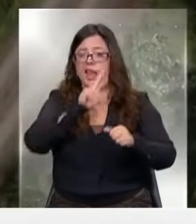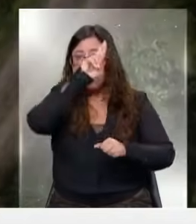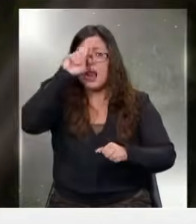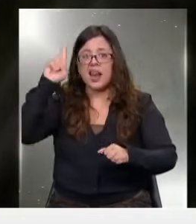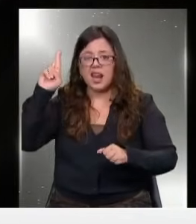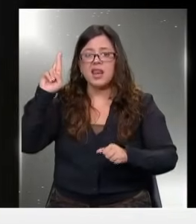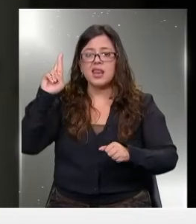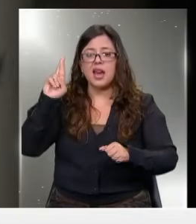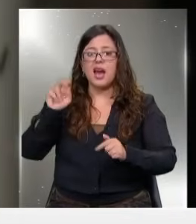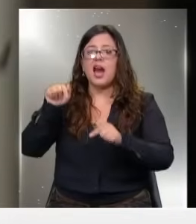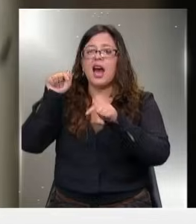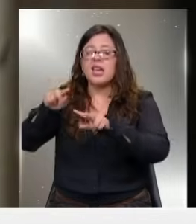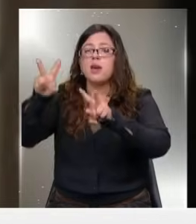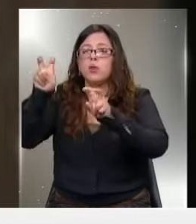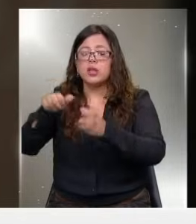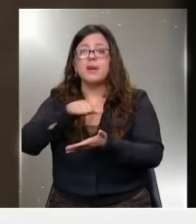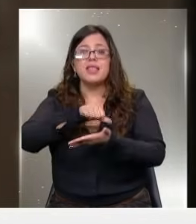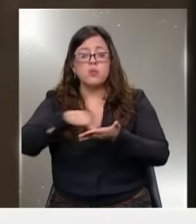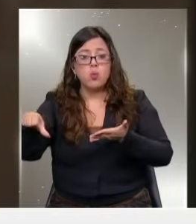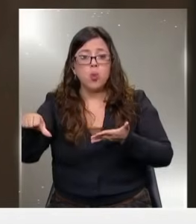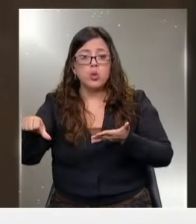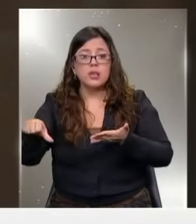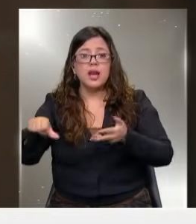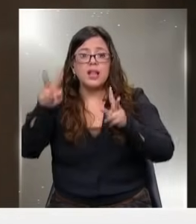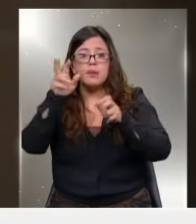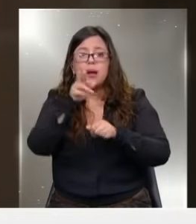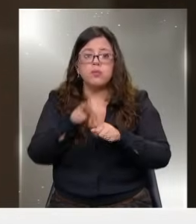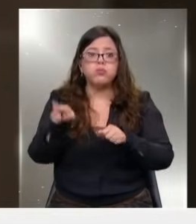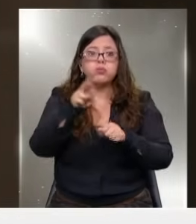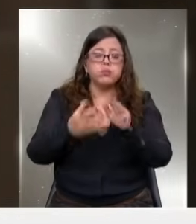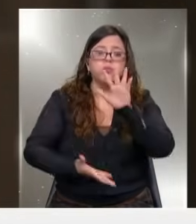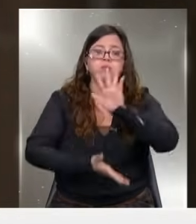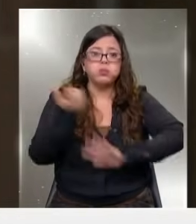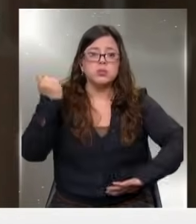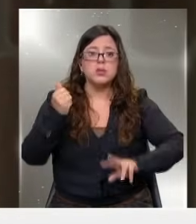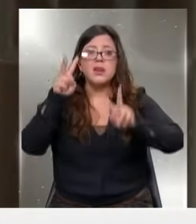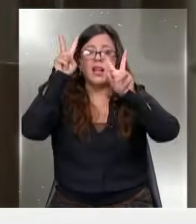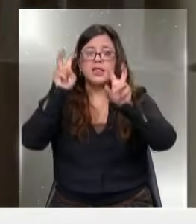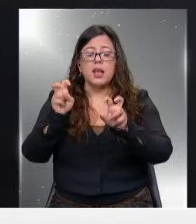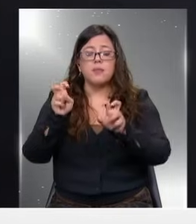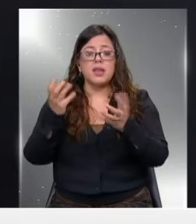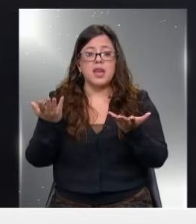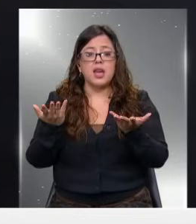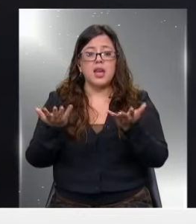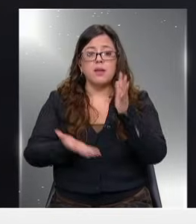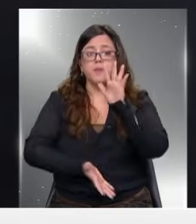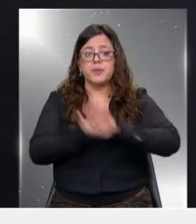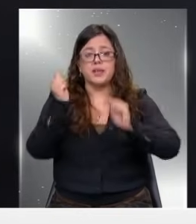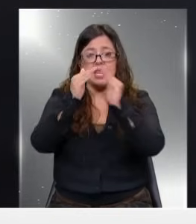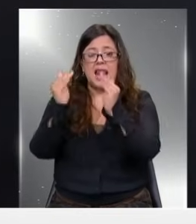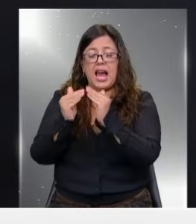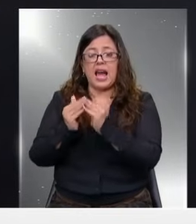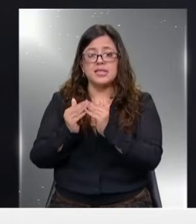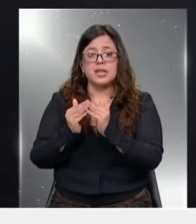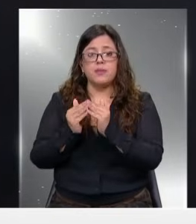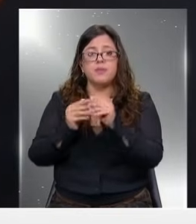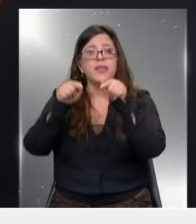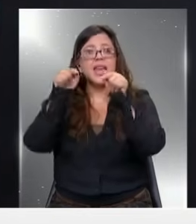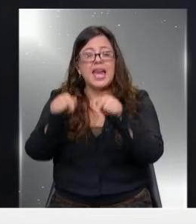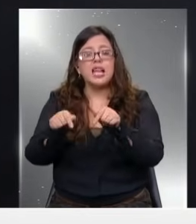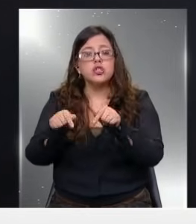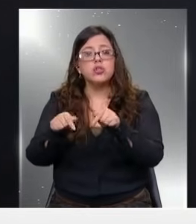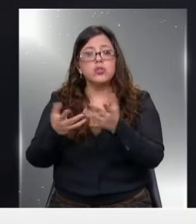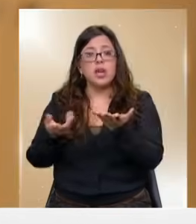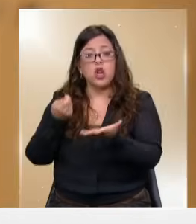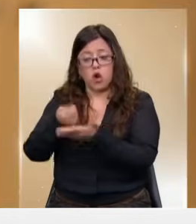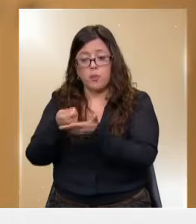de multa, solicitar la restitución de los bienes. Por ejemplo, tratándose del comiso del inmueble, ese bien que fue adquirido